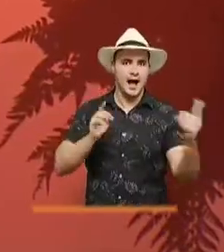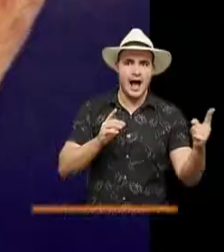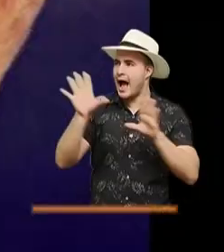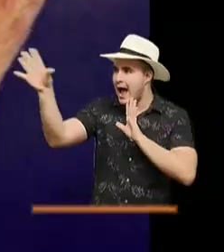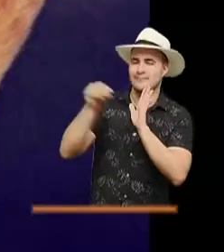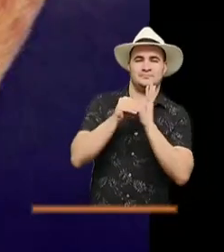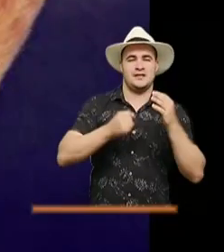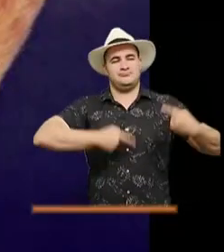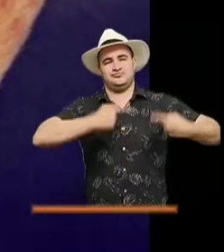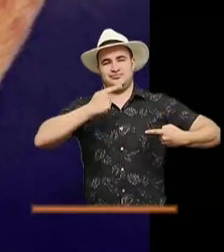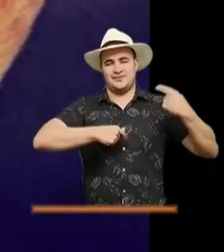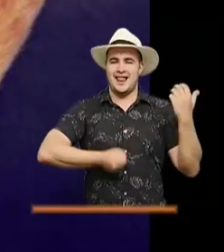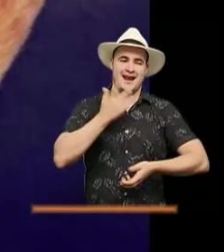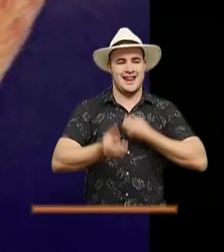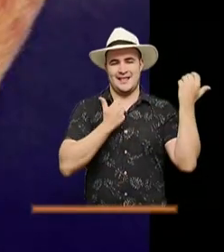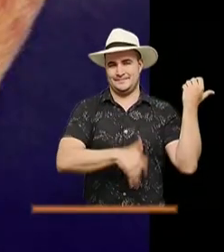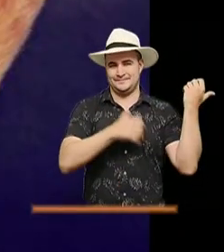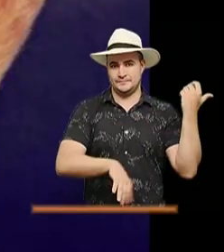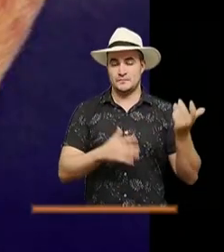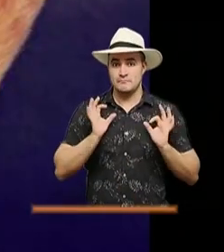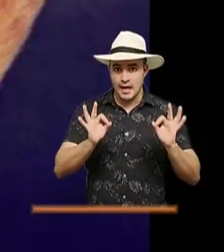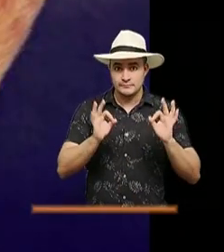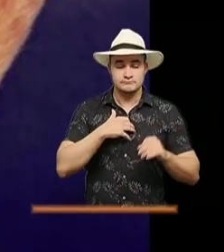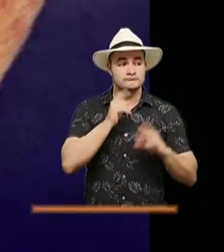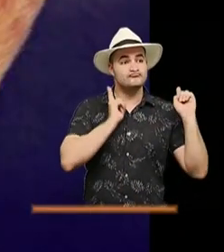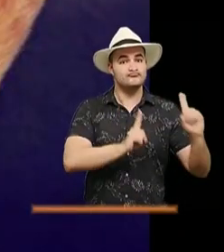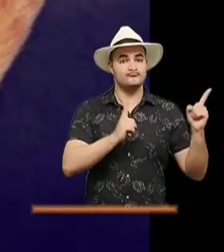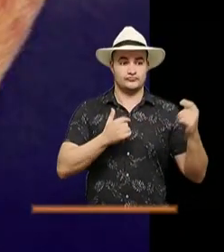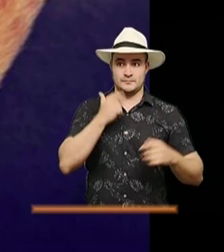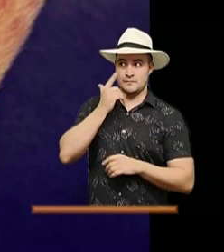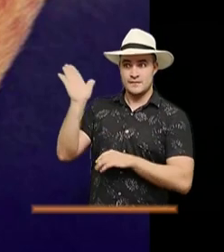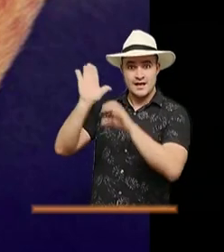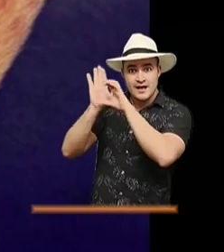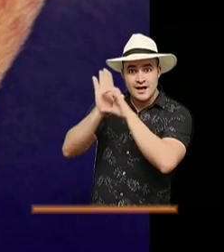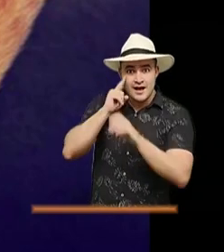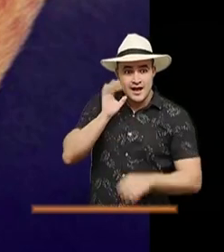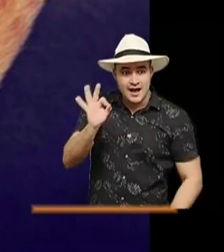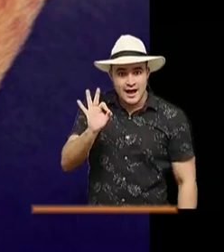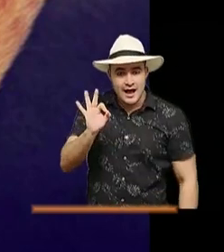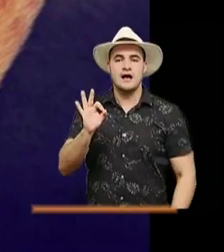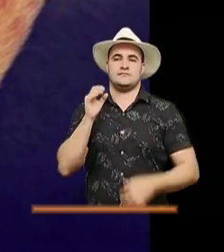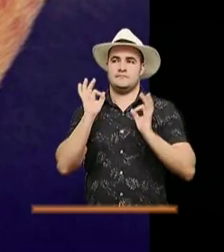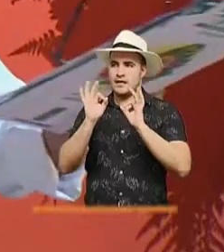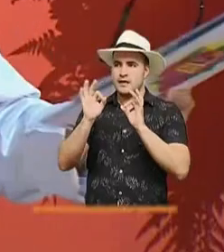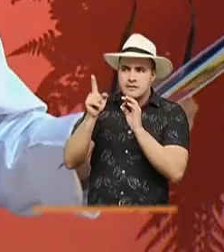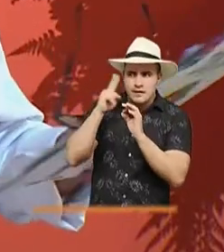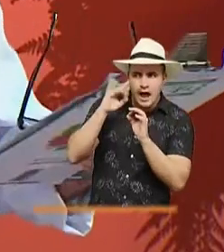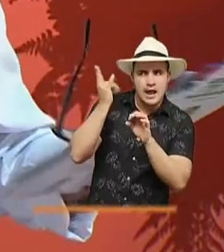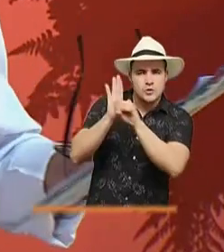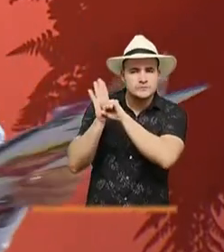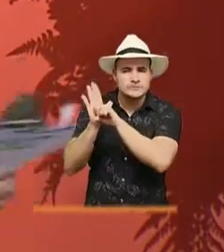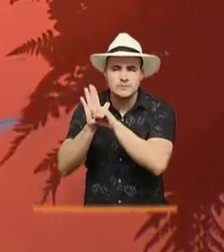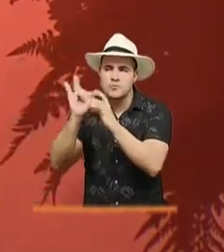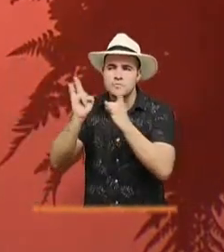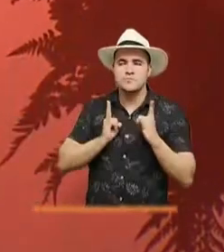en sus pantallas y los trovadores, por supuesto, esto tendrán que trobarle a esa imagen, no solamente a lo evidente, sino a lo que la imagen les sugiera, a lo